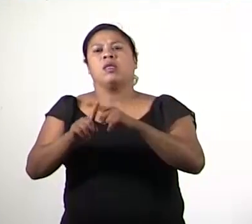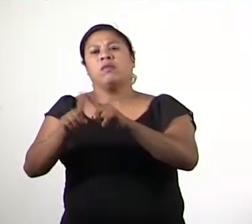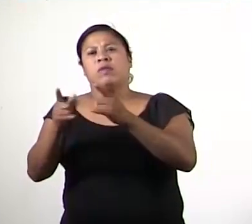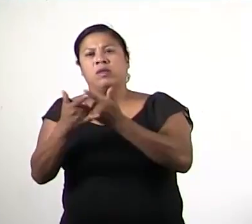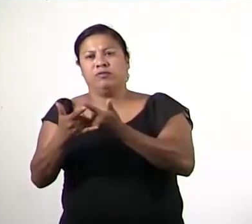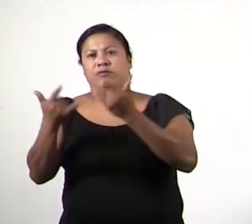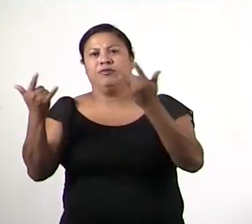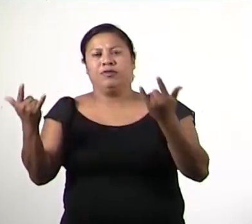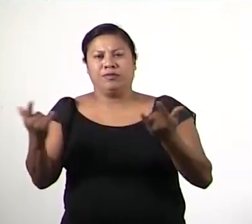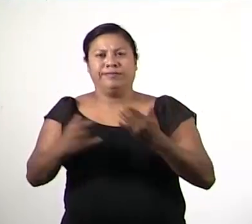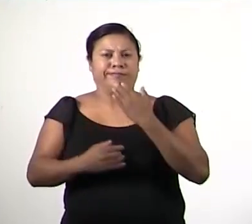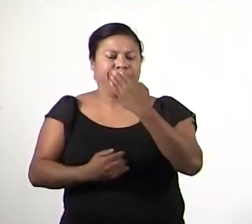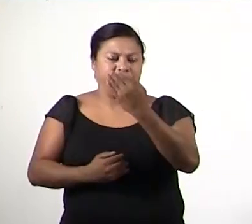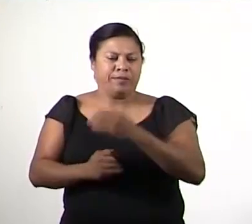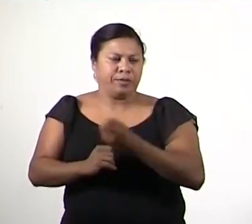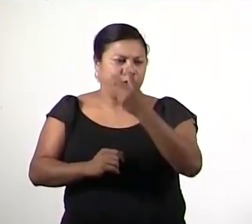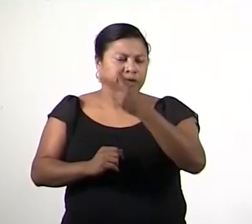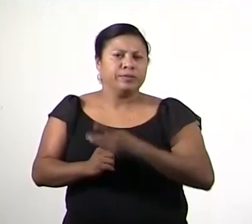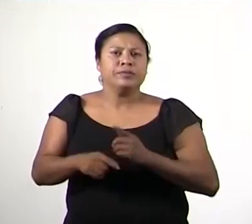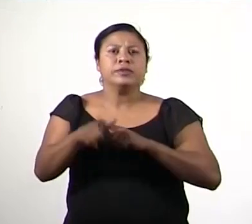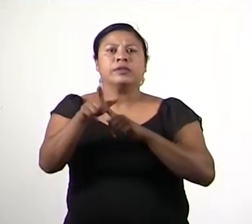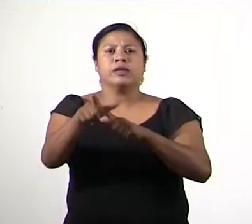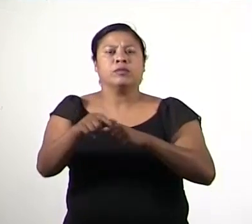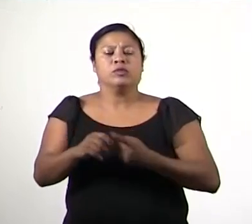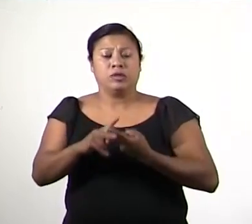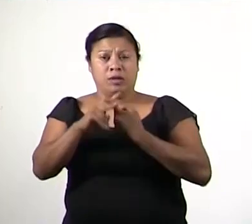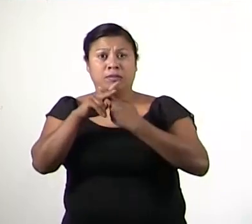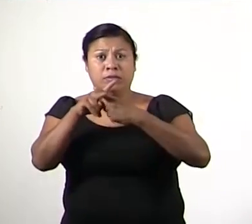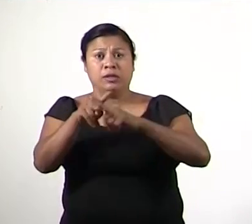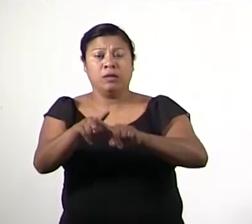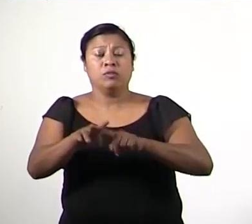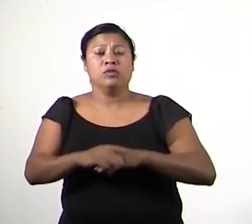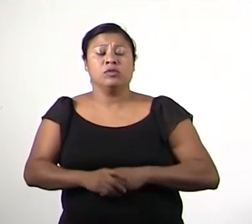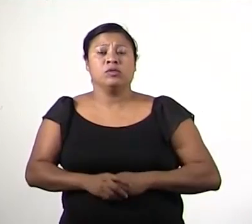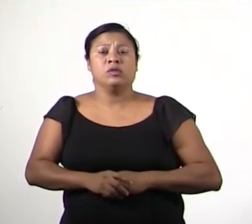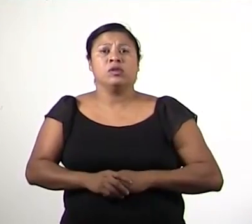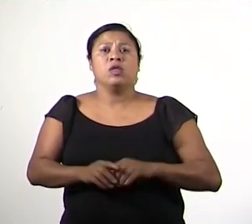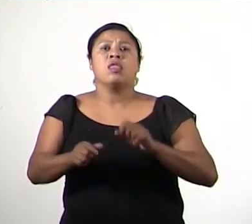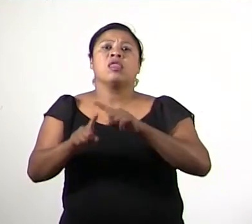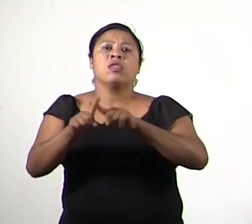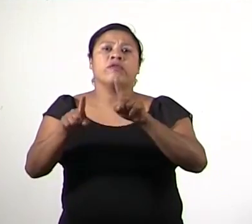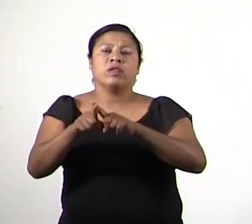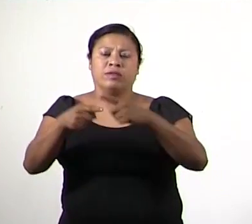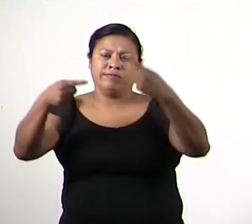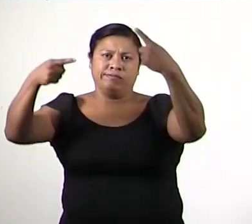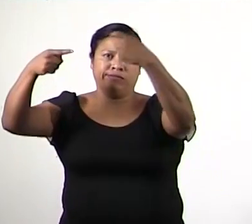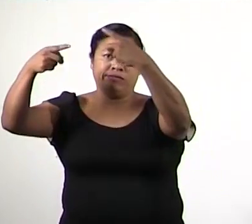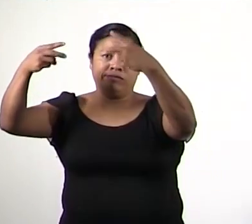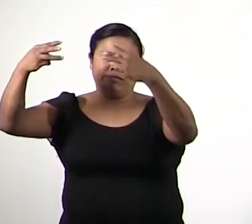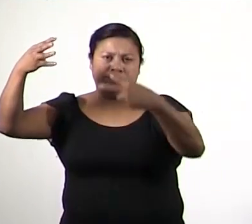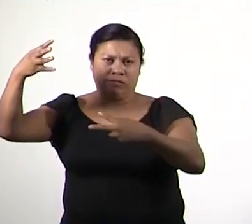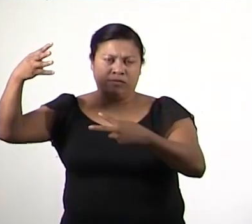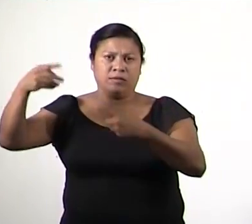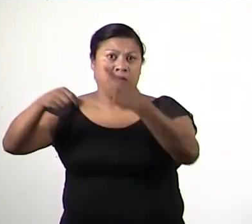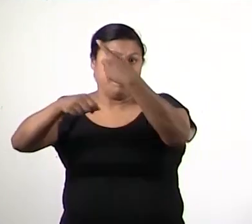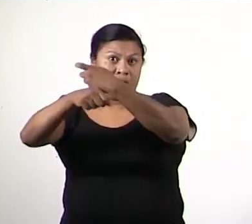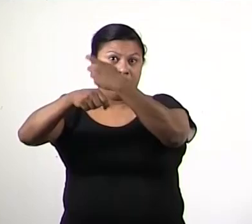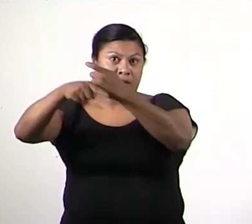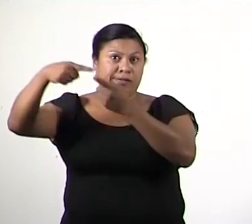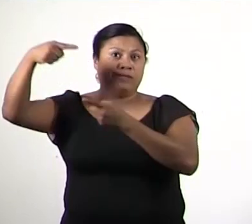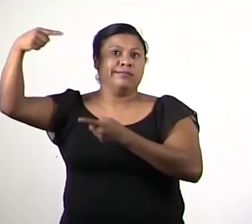histórico. Bien, vamos a empezar con los pasos. El primer